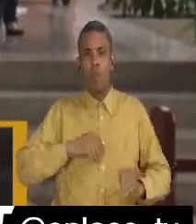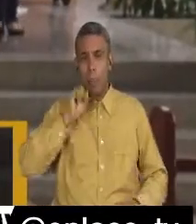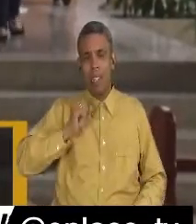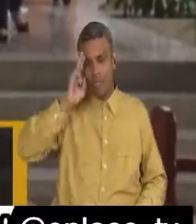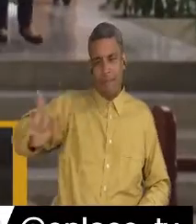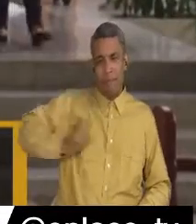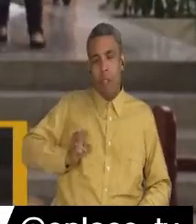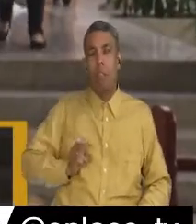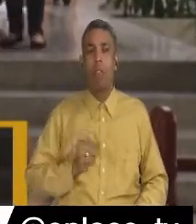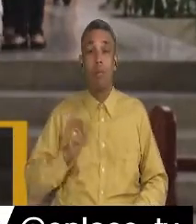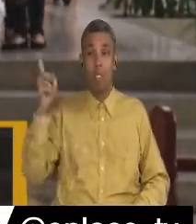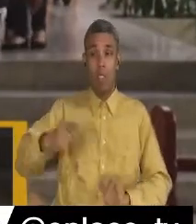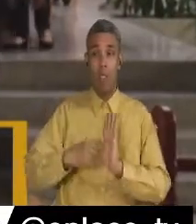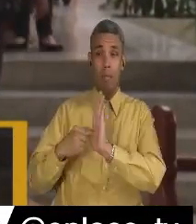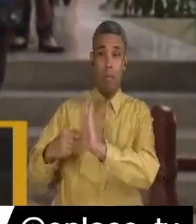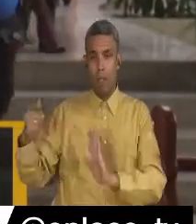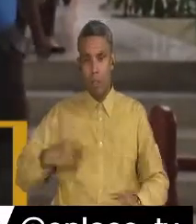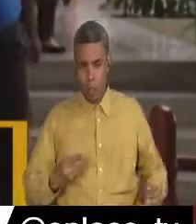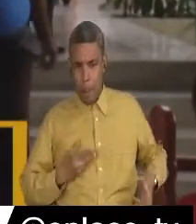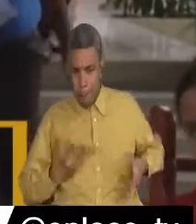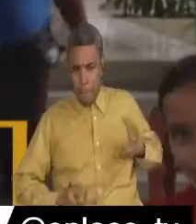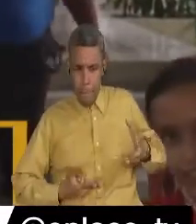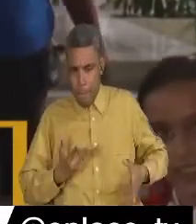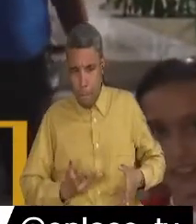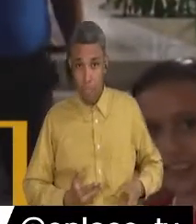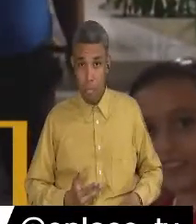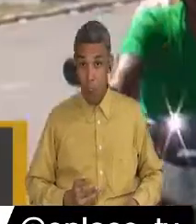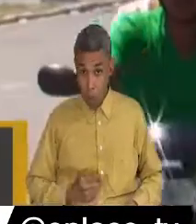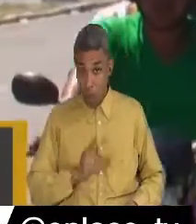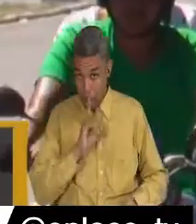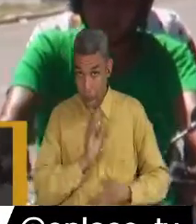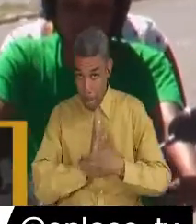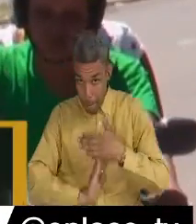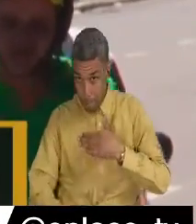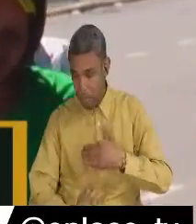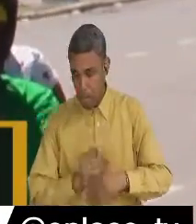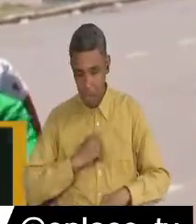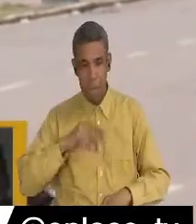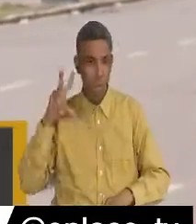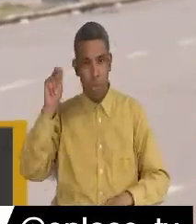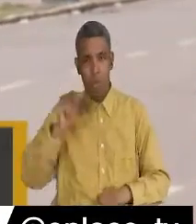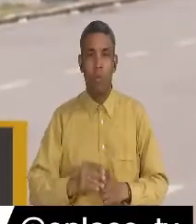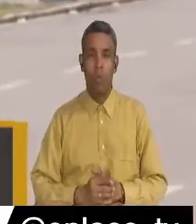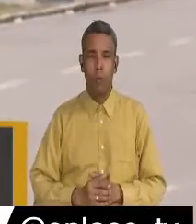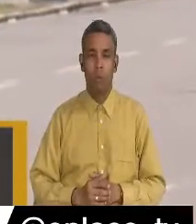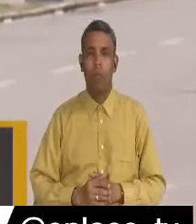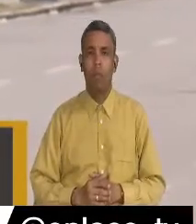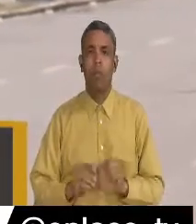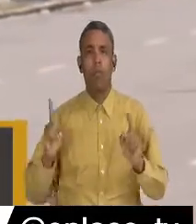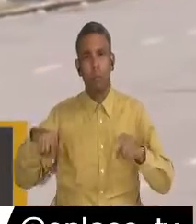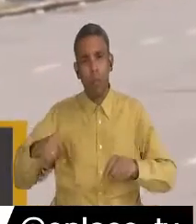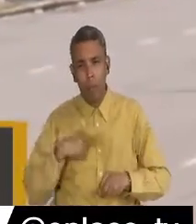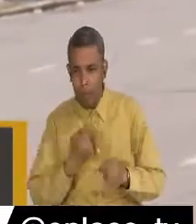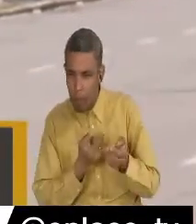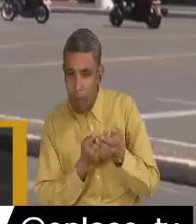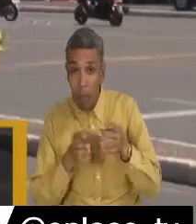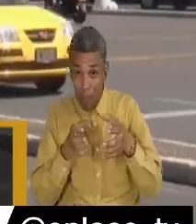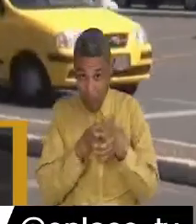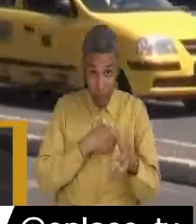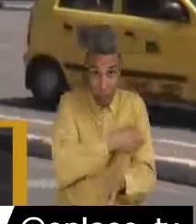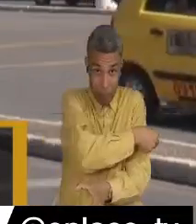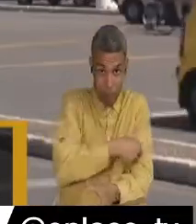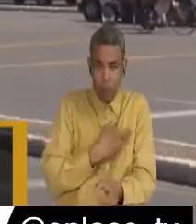ningún punto de vista que nuestra refinería quede chatarrizada. En cabildo abierto, que será igualmente convocado por el Comité Cívico del